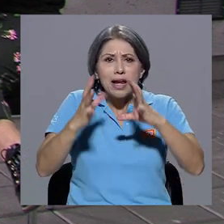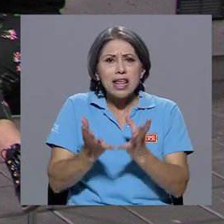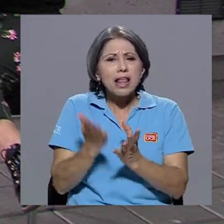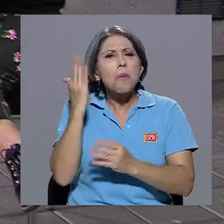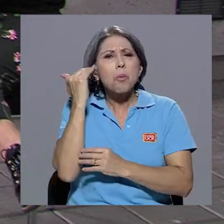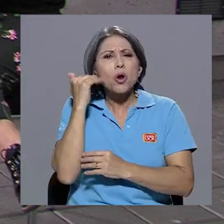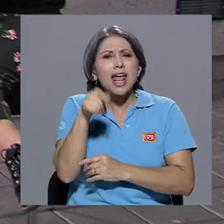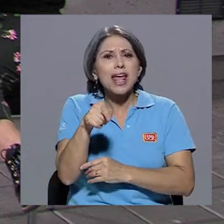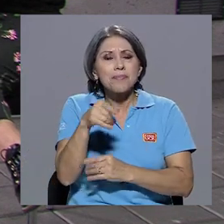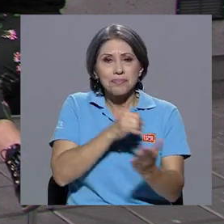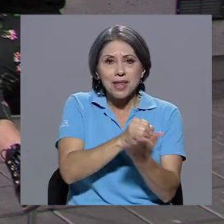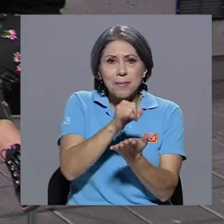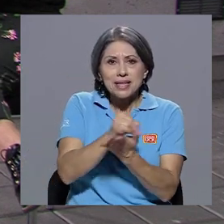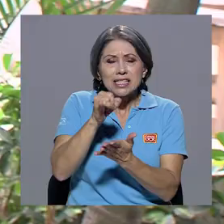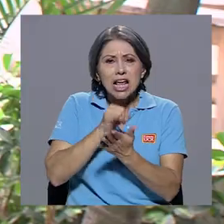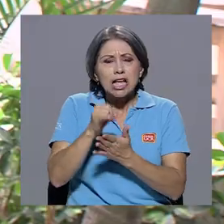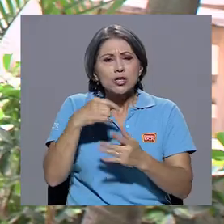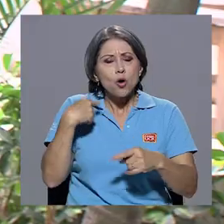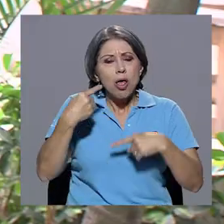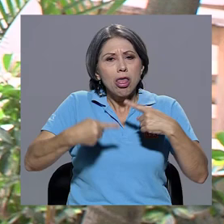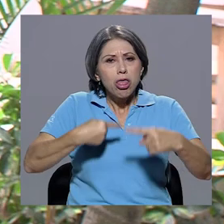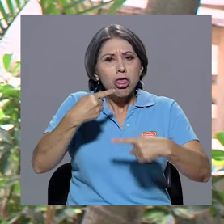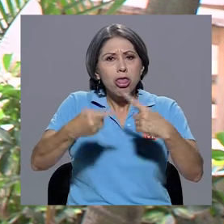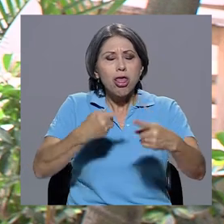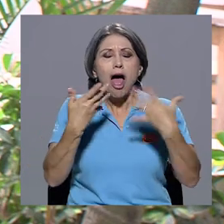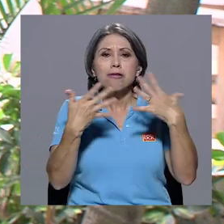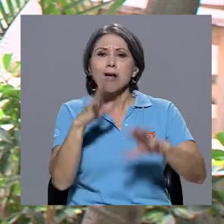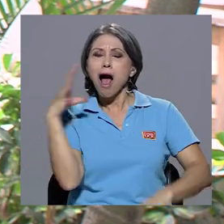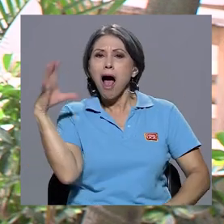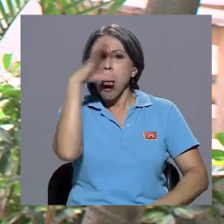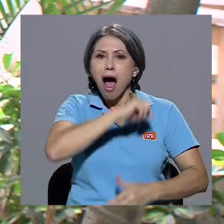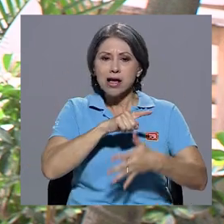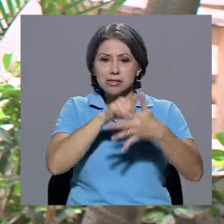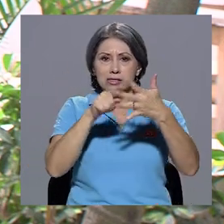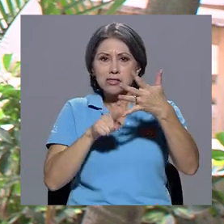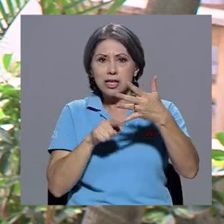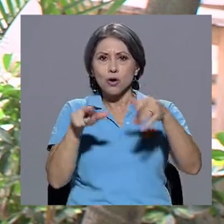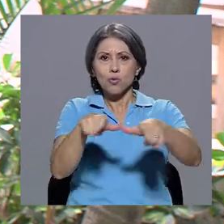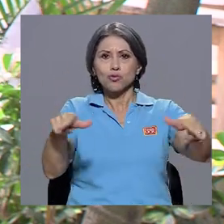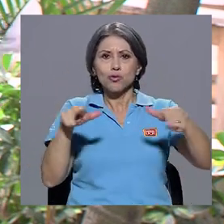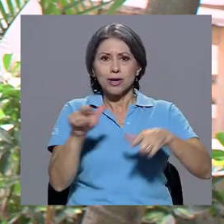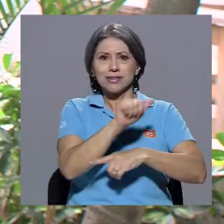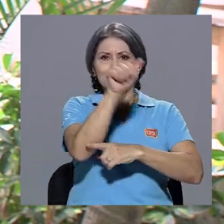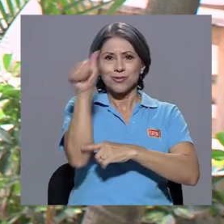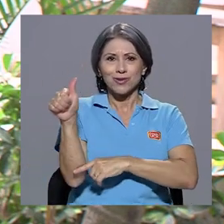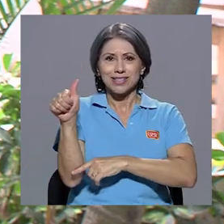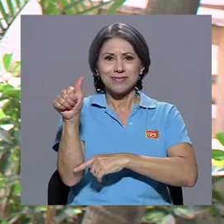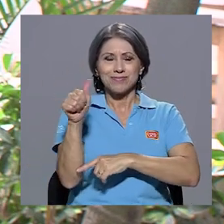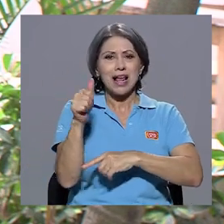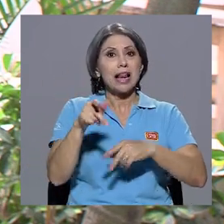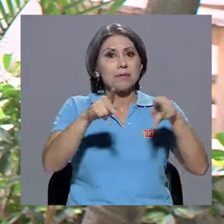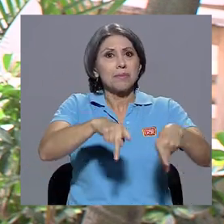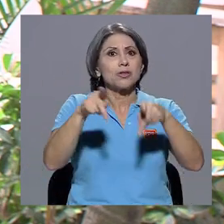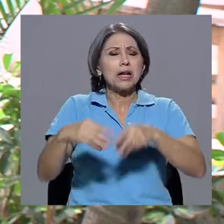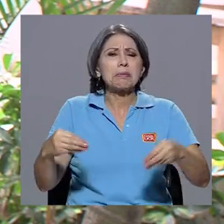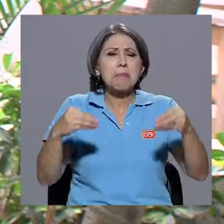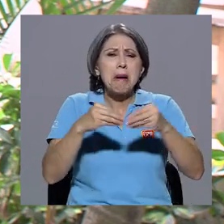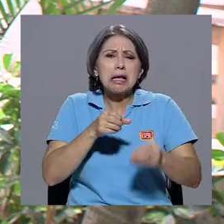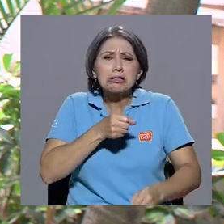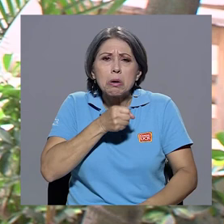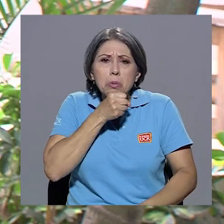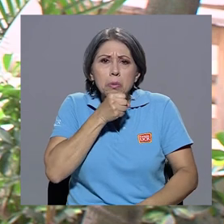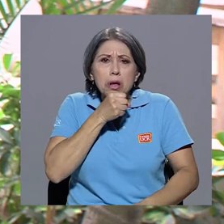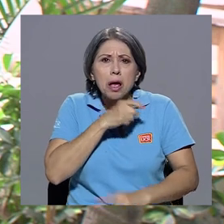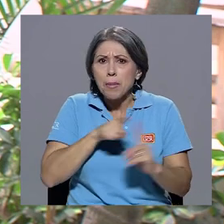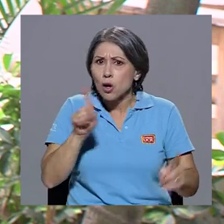Y esa investigación me fue llevando hasta este descubrimiento, estas 5 zonas azules que están en el mundo, donde las personas son extraordinariamente más longevas, pero no solamente eso,